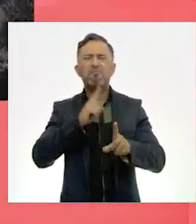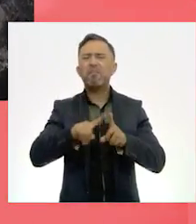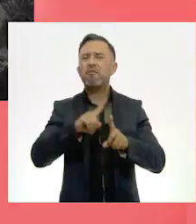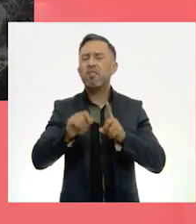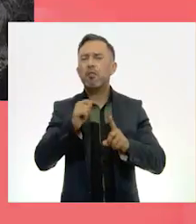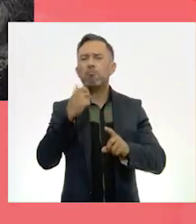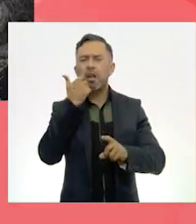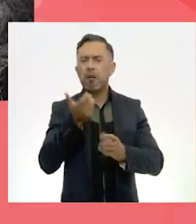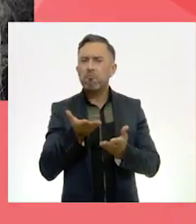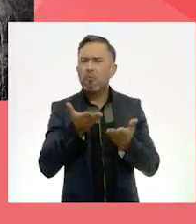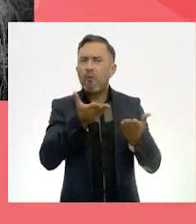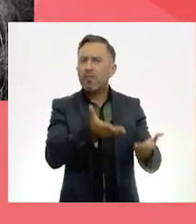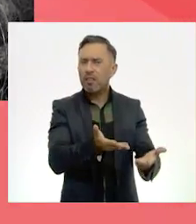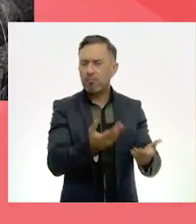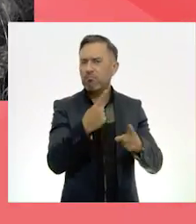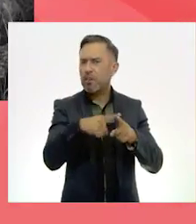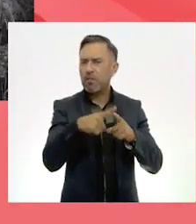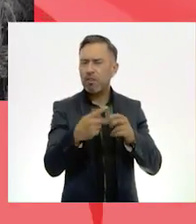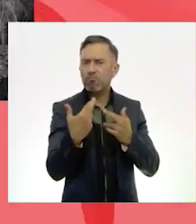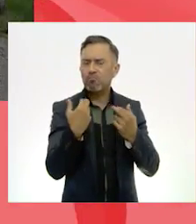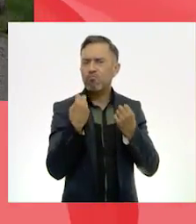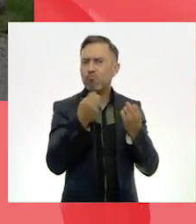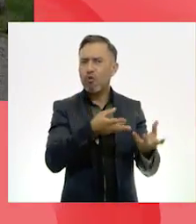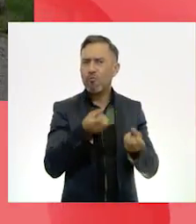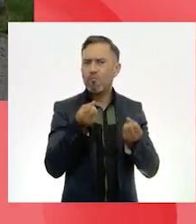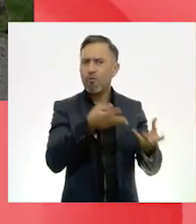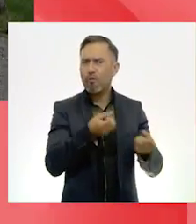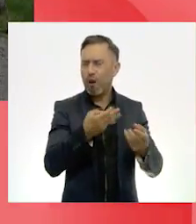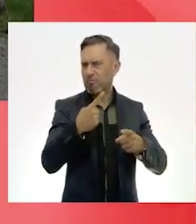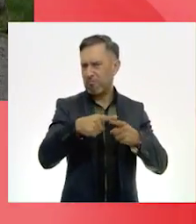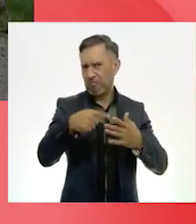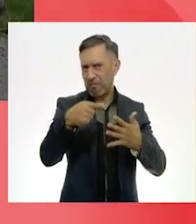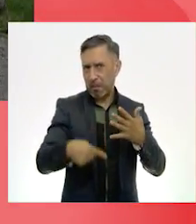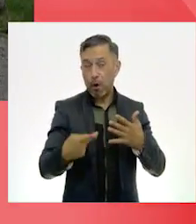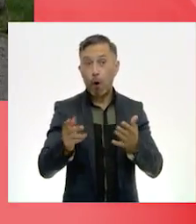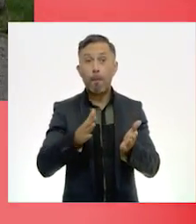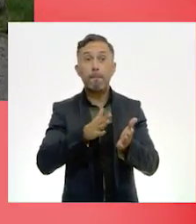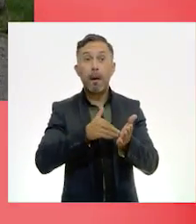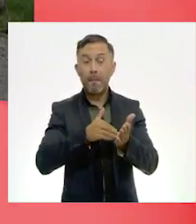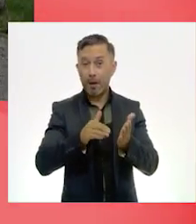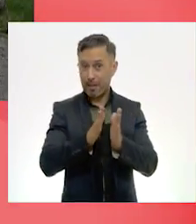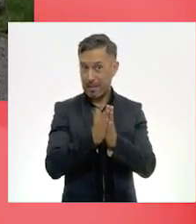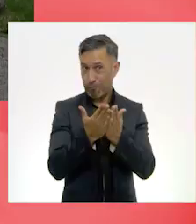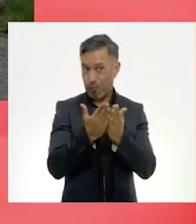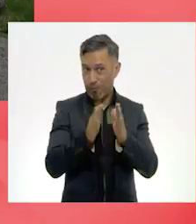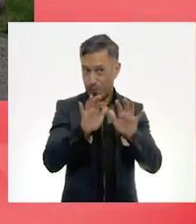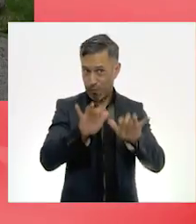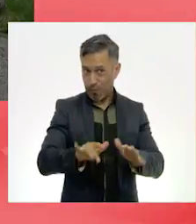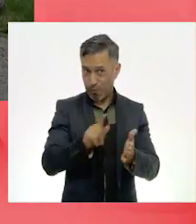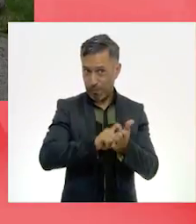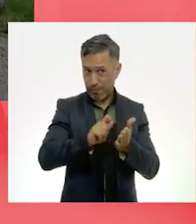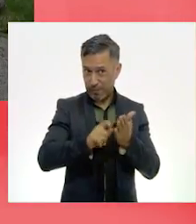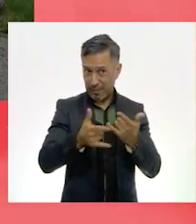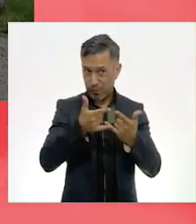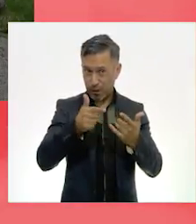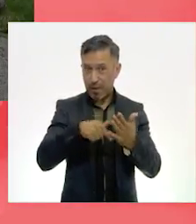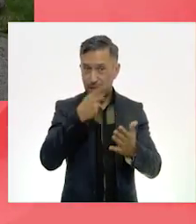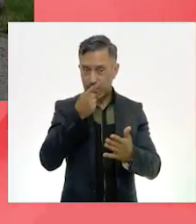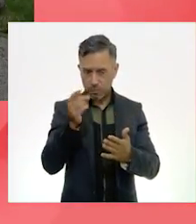habrá ofrecido. Pero lo que sí se puede ver en los documentos históricos es que hubo